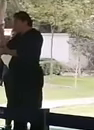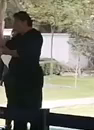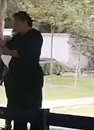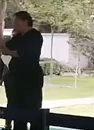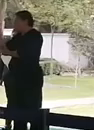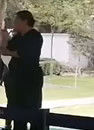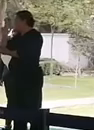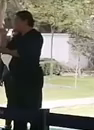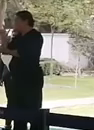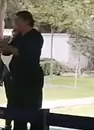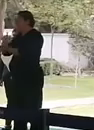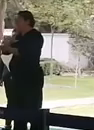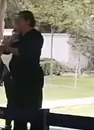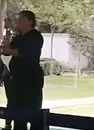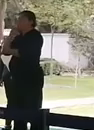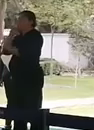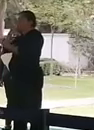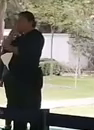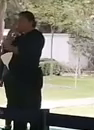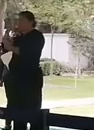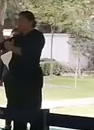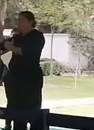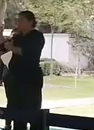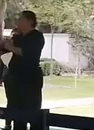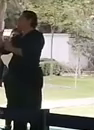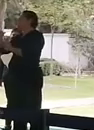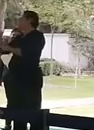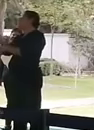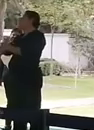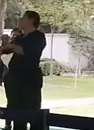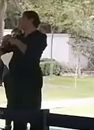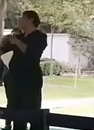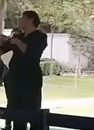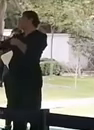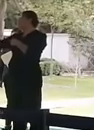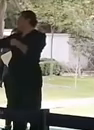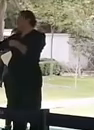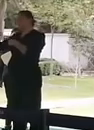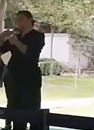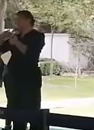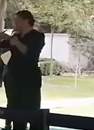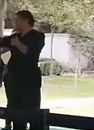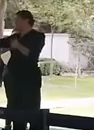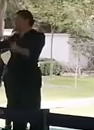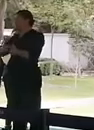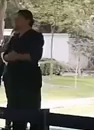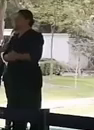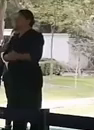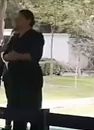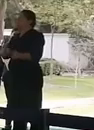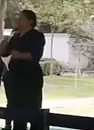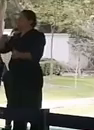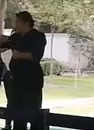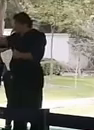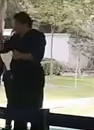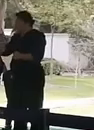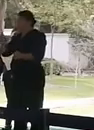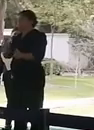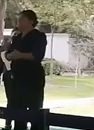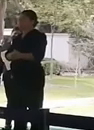trascender la política, administraciones de su tiempo. Pero lo que había faltado en